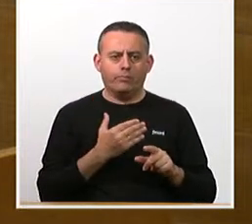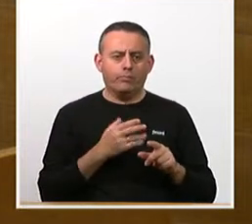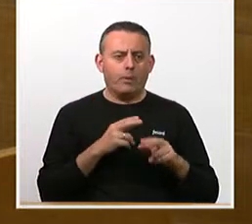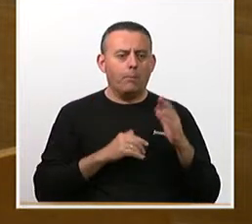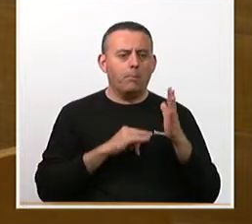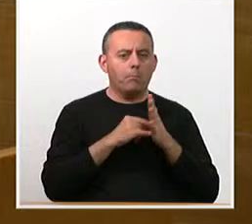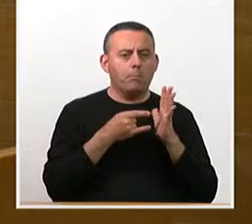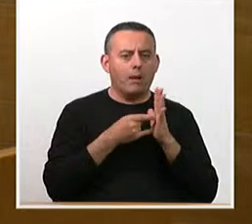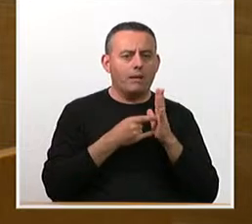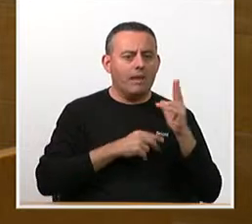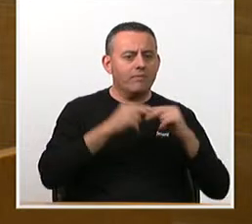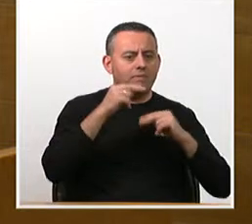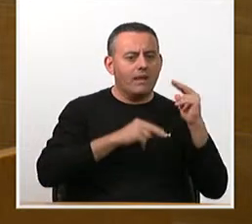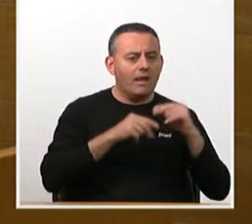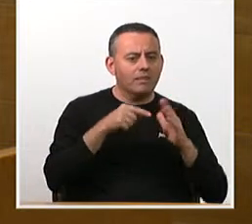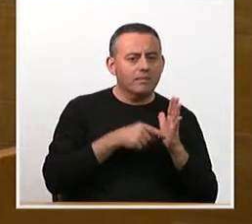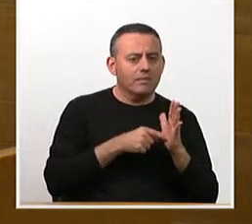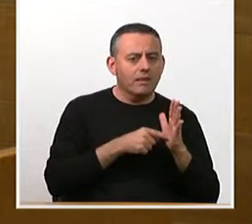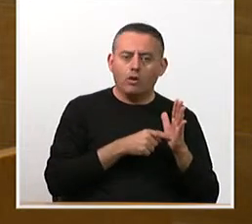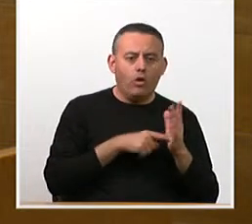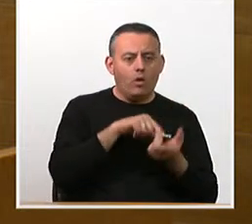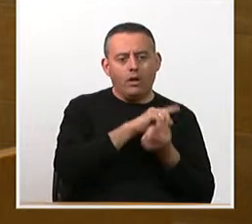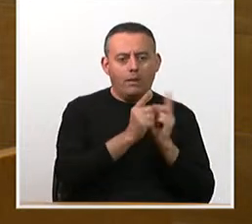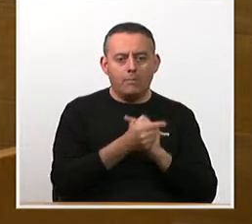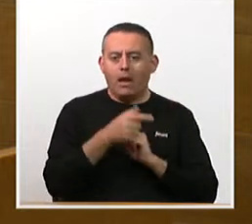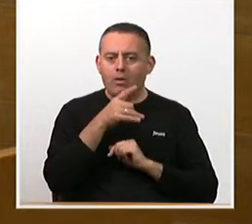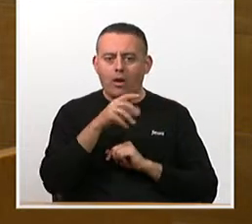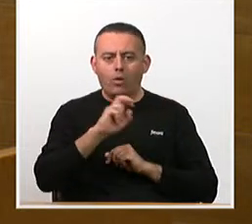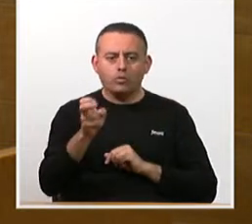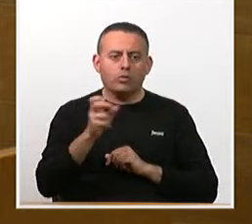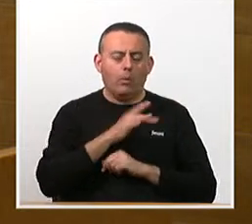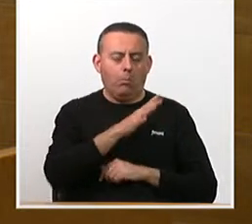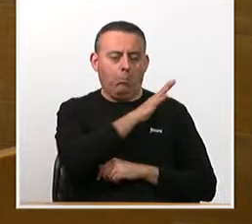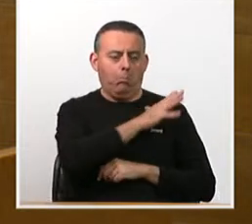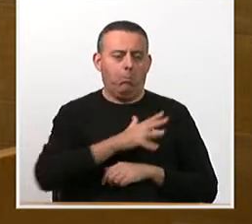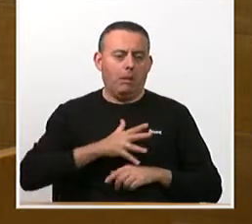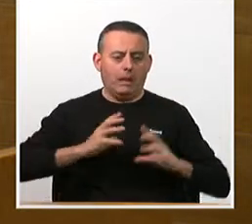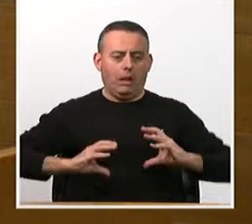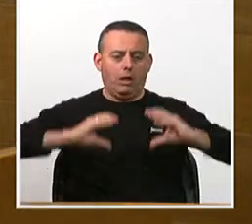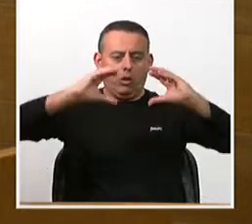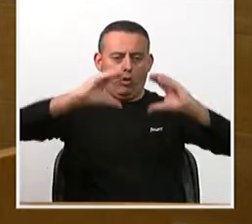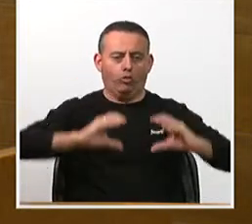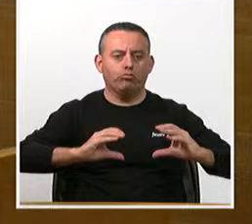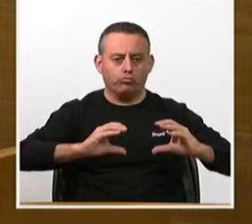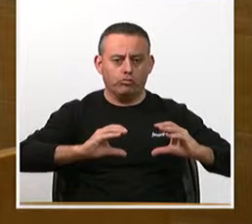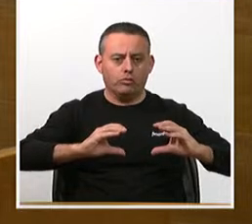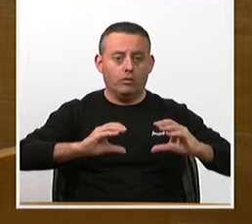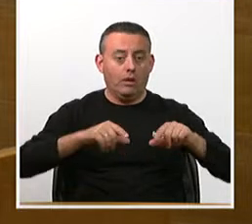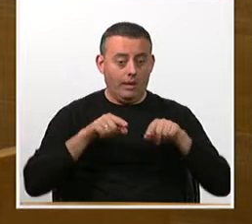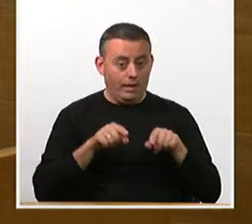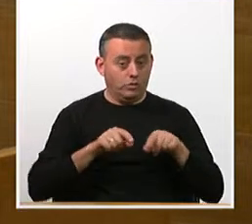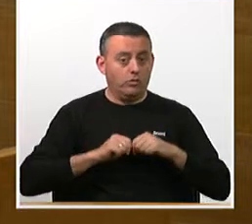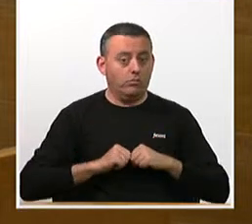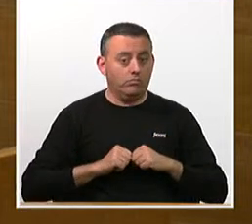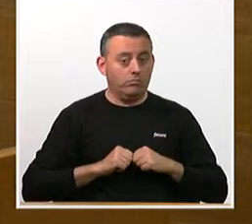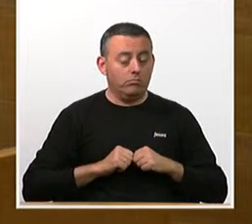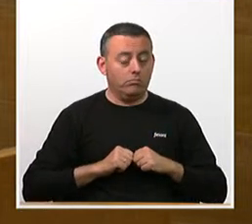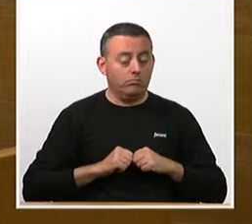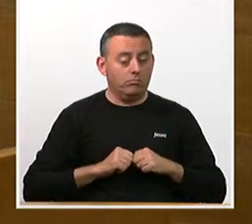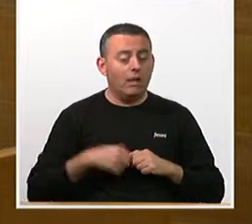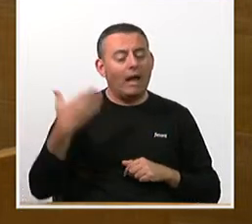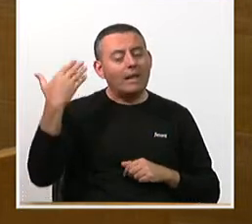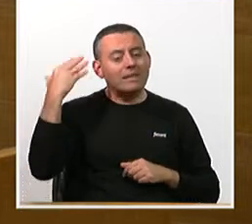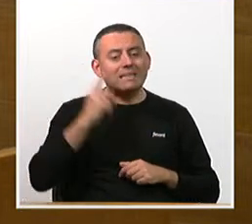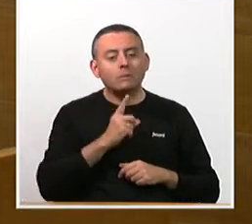de ca que vaar de barrac el sistema educativ valenci el model de go de chuch era un programa ambici